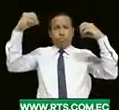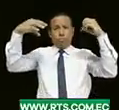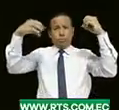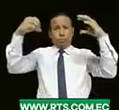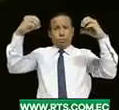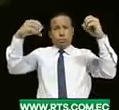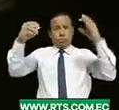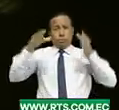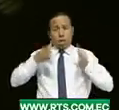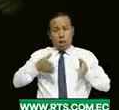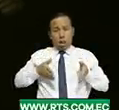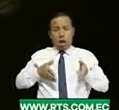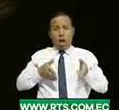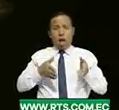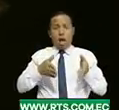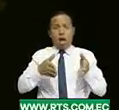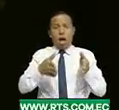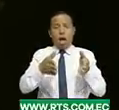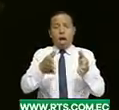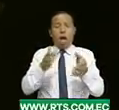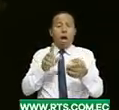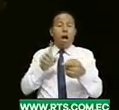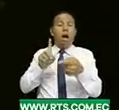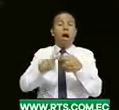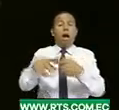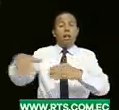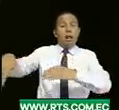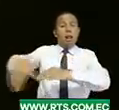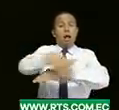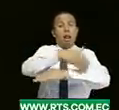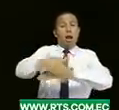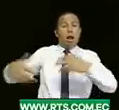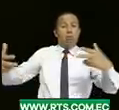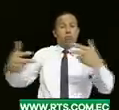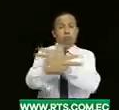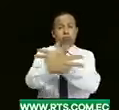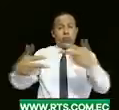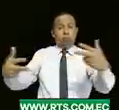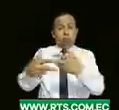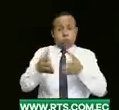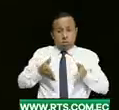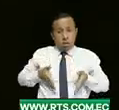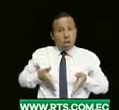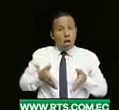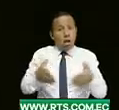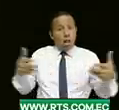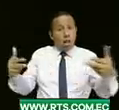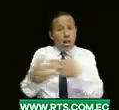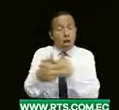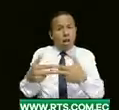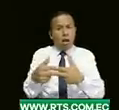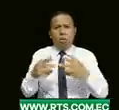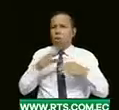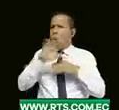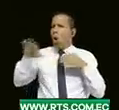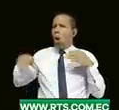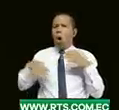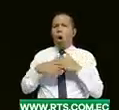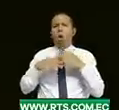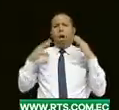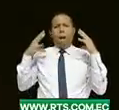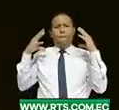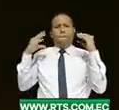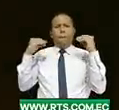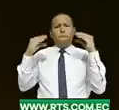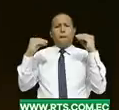autopista Narcisa de Jesús están en estas condiciones, apagadas, no hay control o presencia de la policía que haya, que